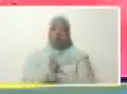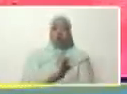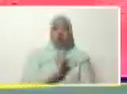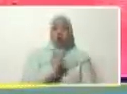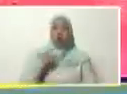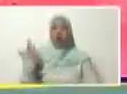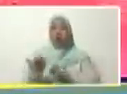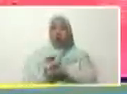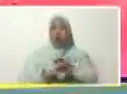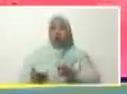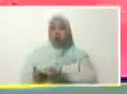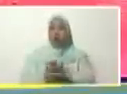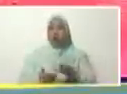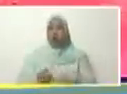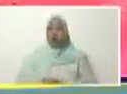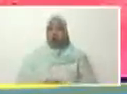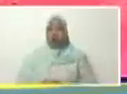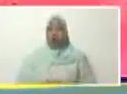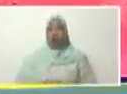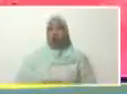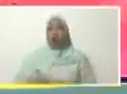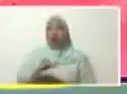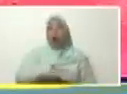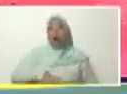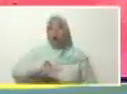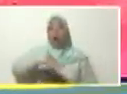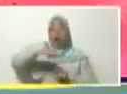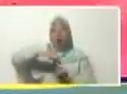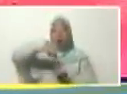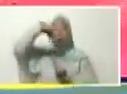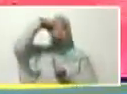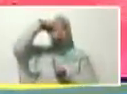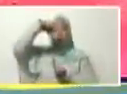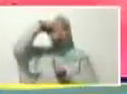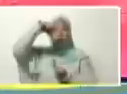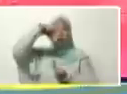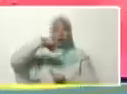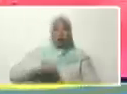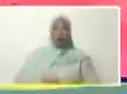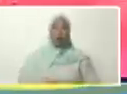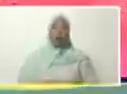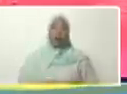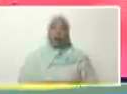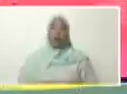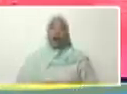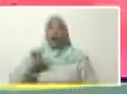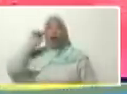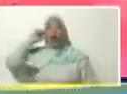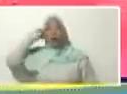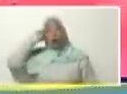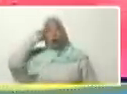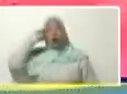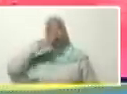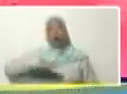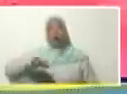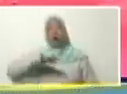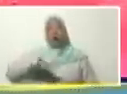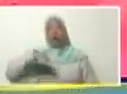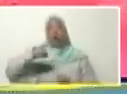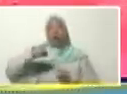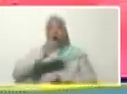ese crimen que se cometió en la Plaza Altamira, y que, de acuerdo a los planes extremistas de la